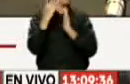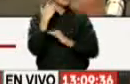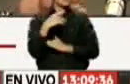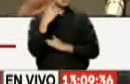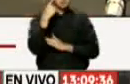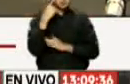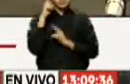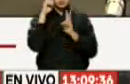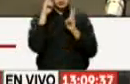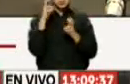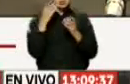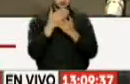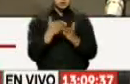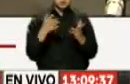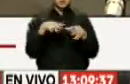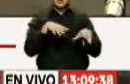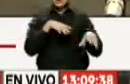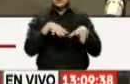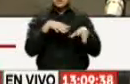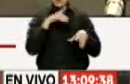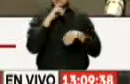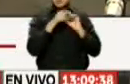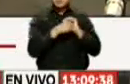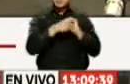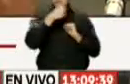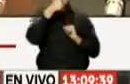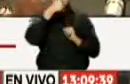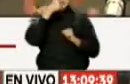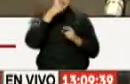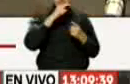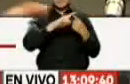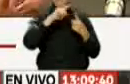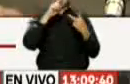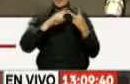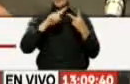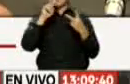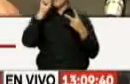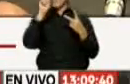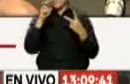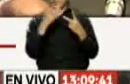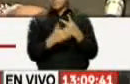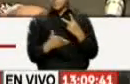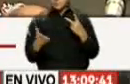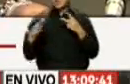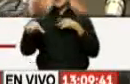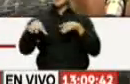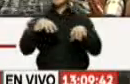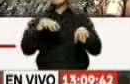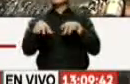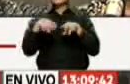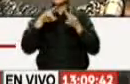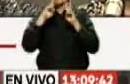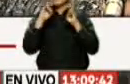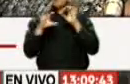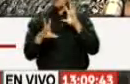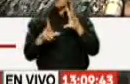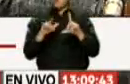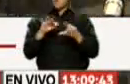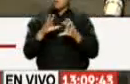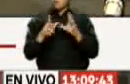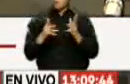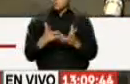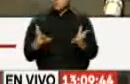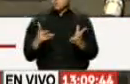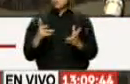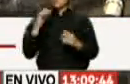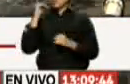uno relacionado con actividades de narcotráfico, tenemos otro relacionado con actividades de corrupción cometidas